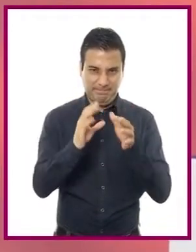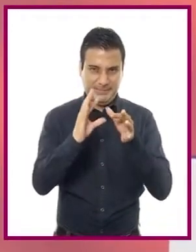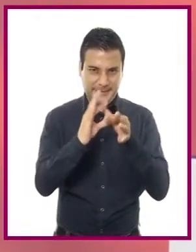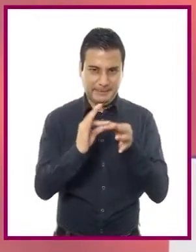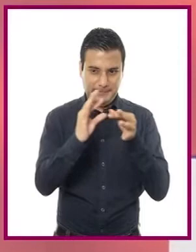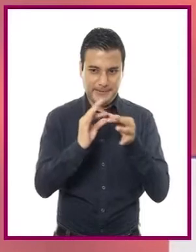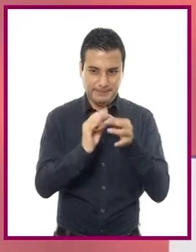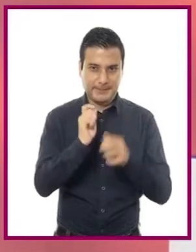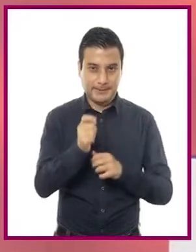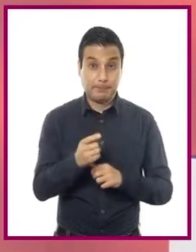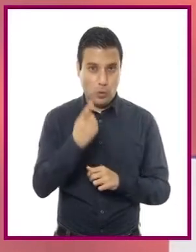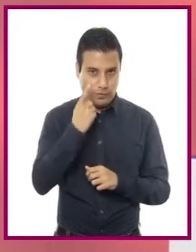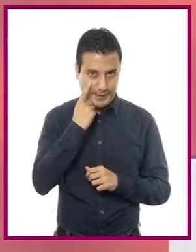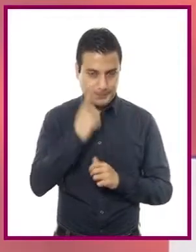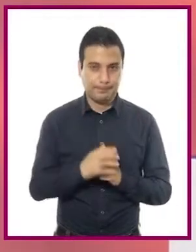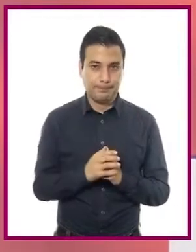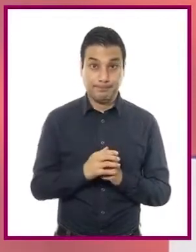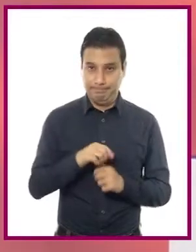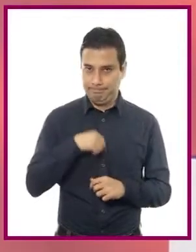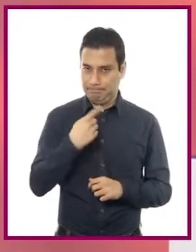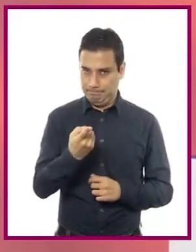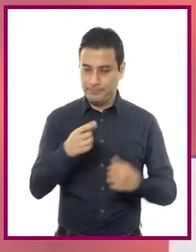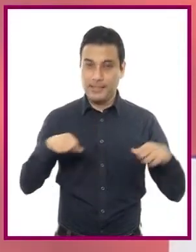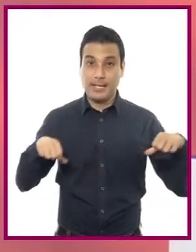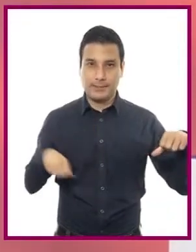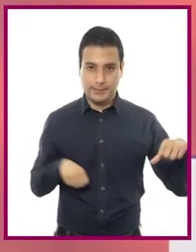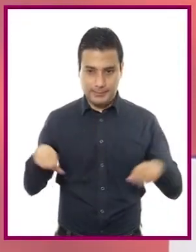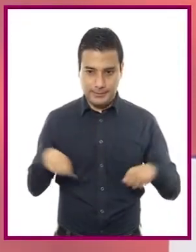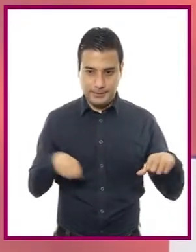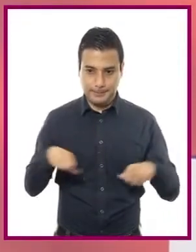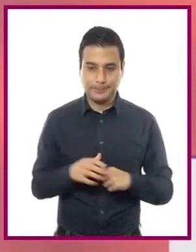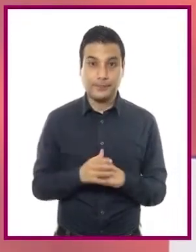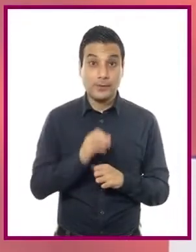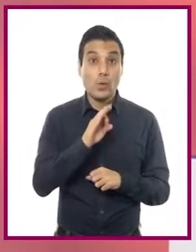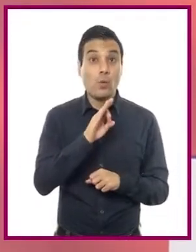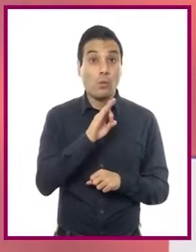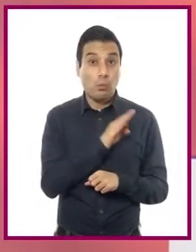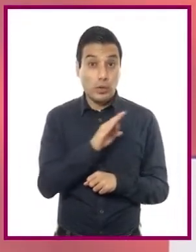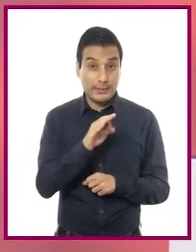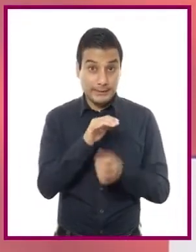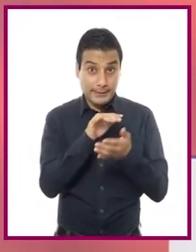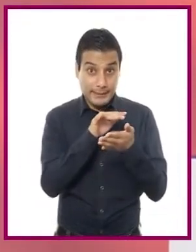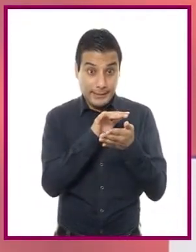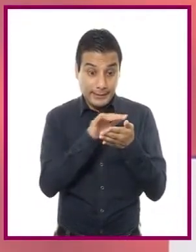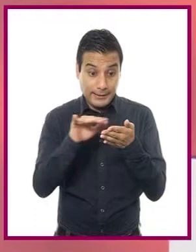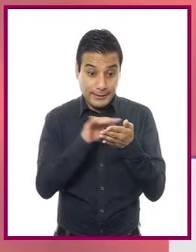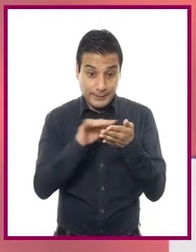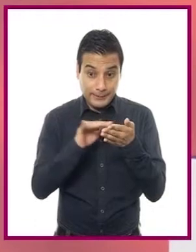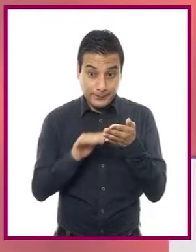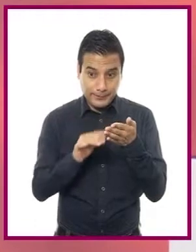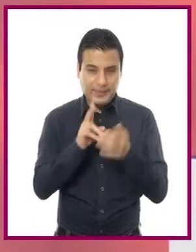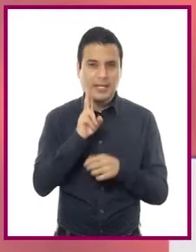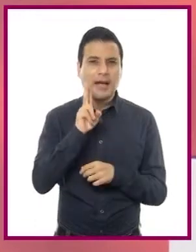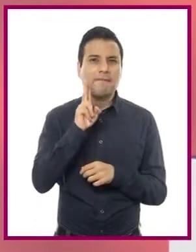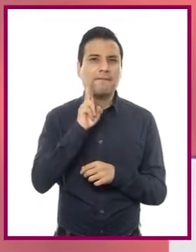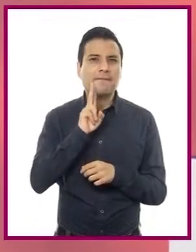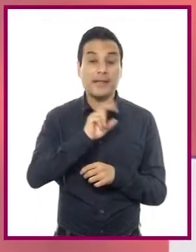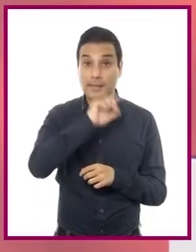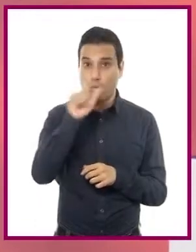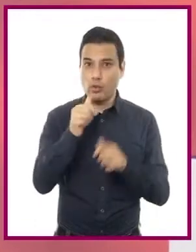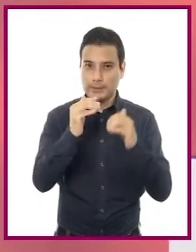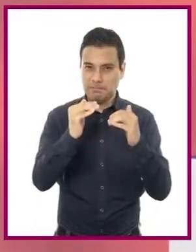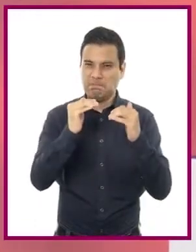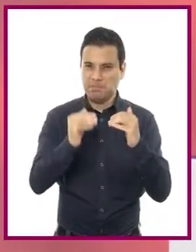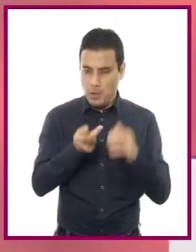les propongo el siguiente reto. Enrique, ¿nos podrías leer el poema para plantear después